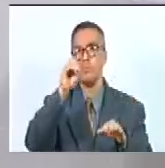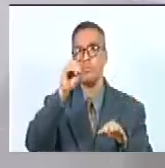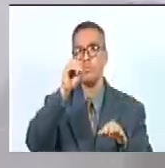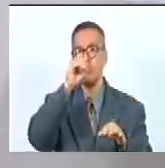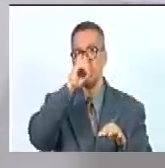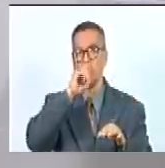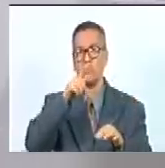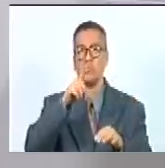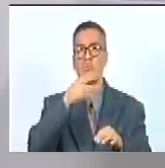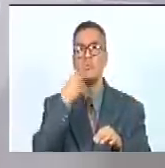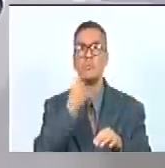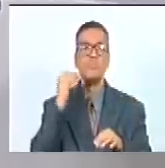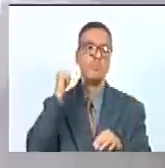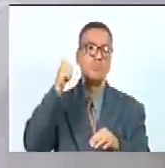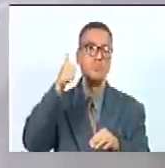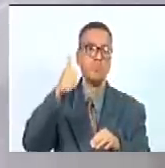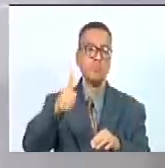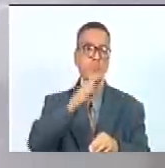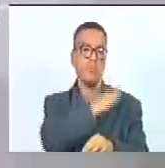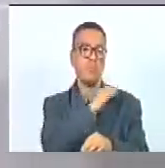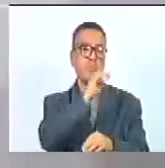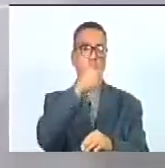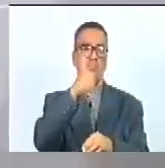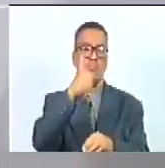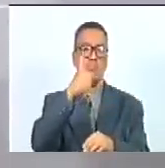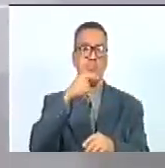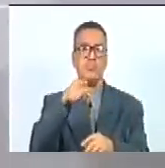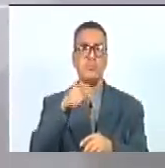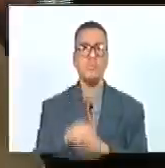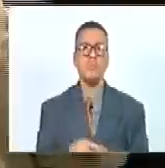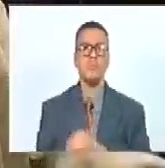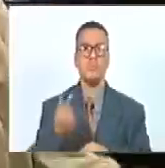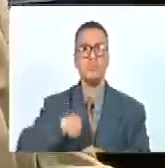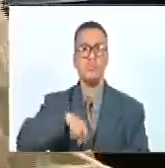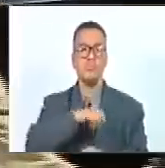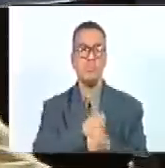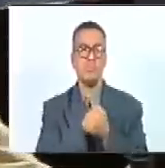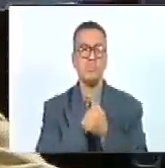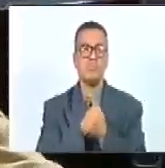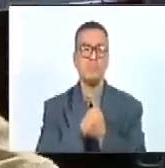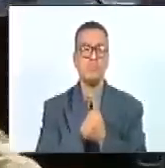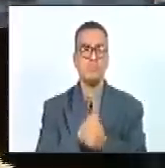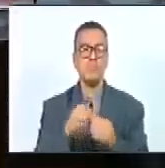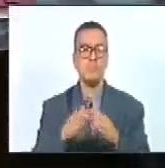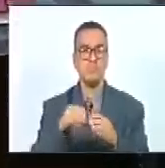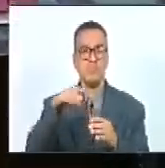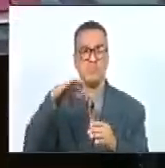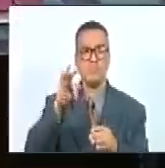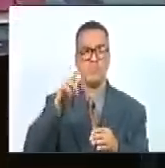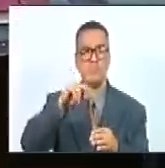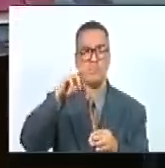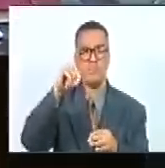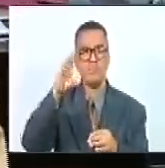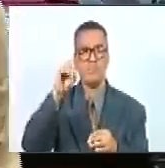un joven eterno, del comandante Ramiro, de nuestro querido Fernando Soto Rojas.